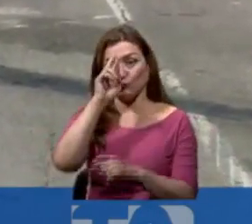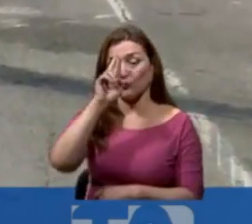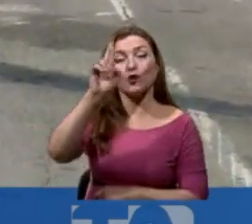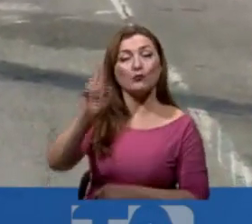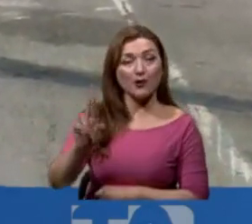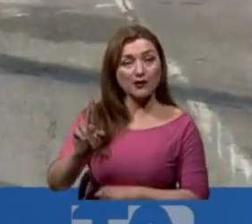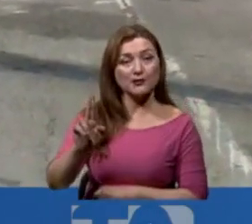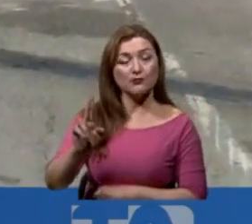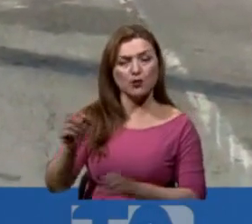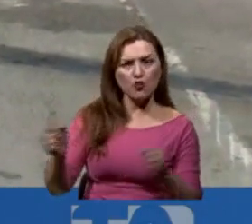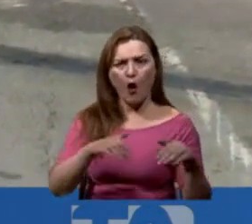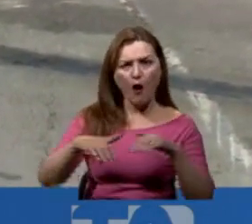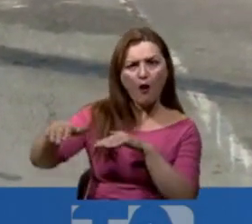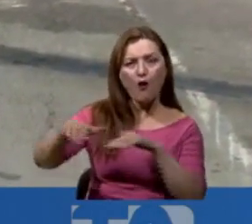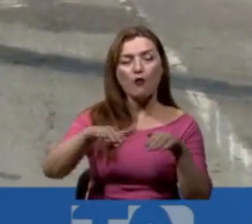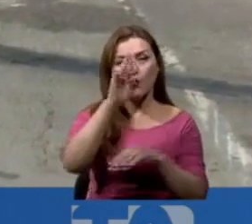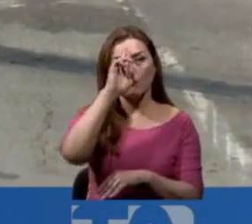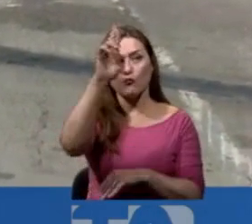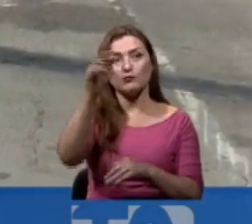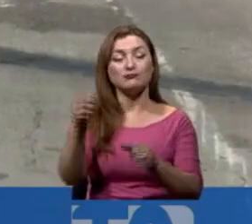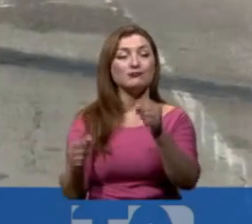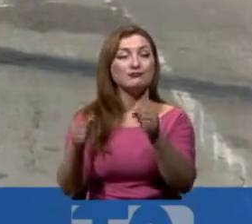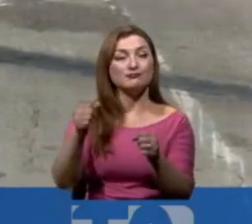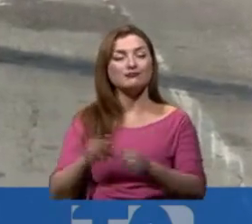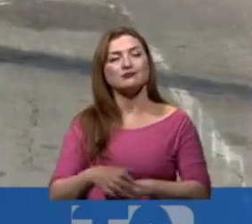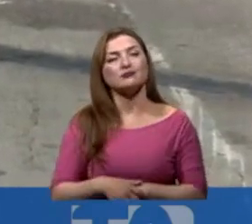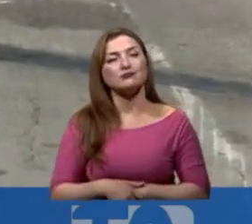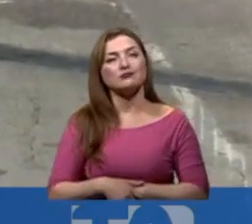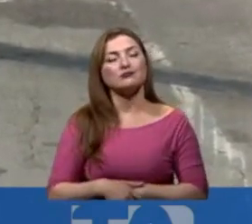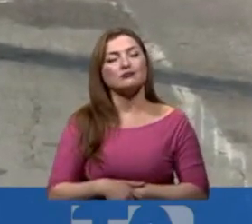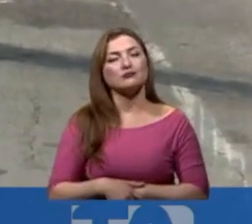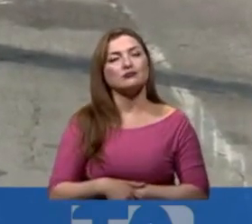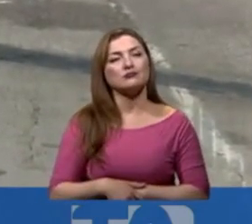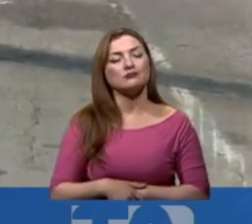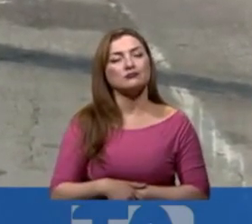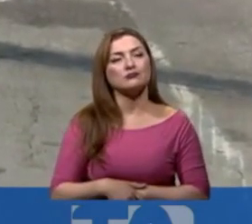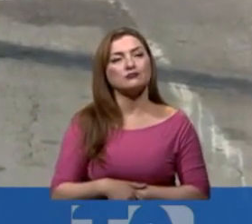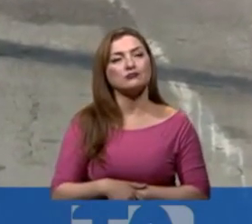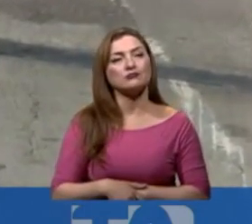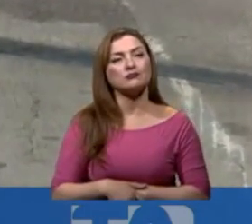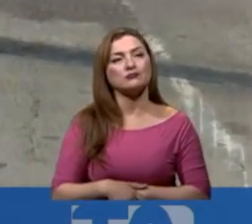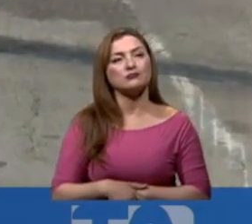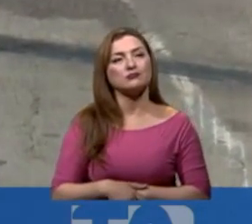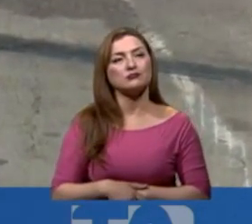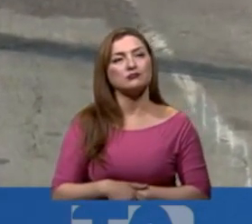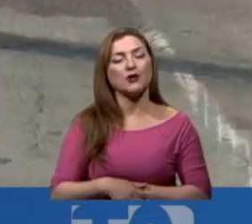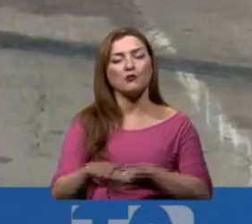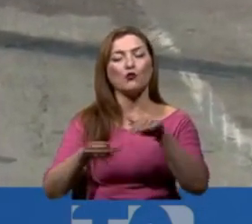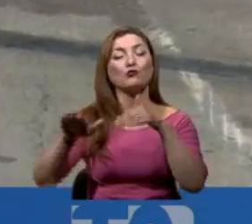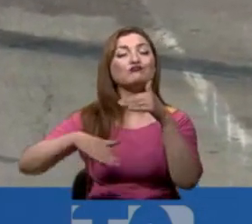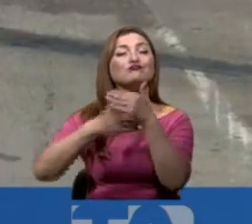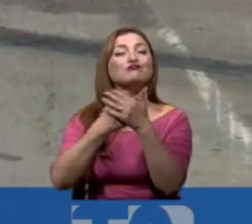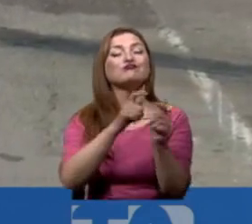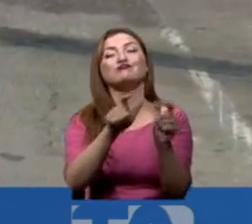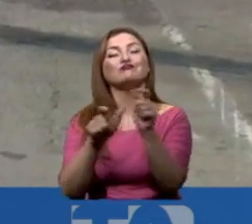respeten sobre todo los límites de velocidad, que no conduzcan bajo efectos del alcohol. Pero desde acá hacemos un llamado a todos